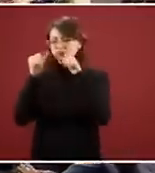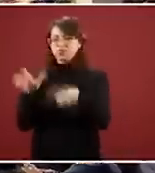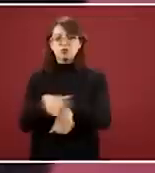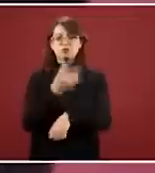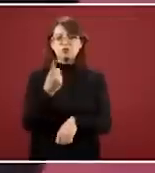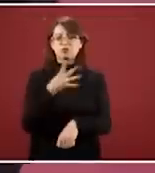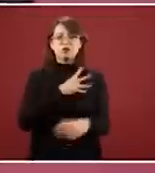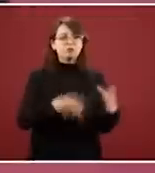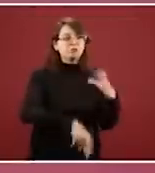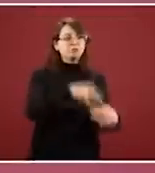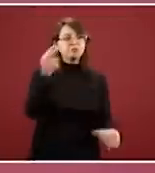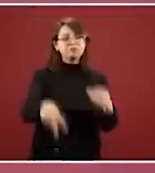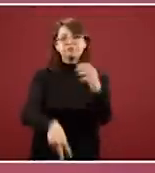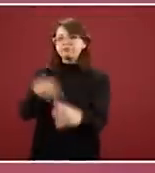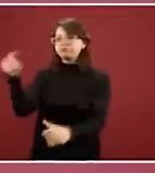vacantes